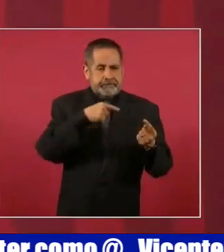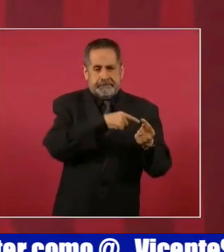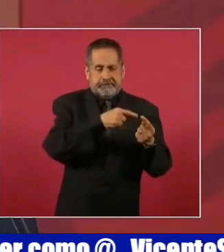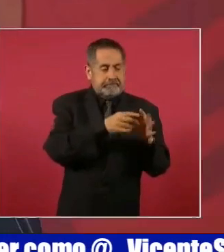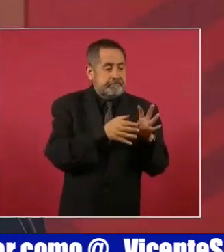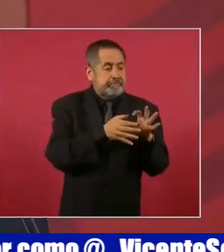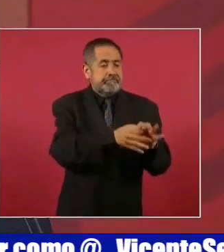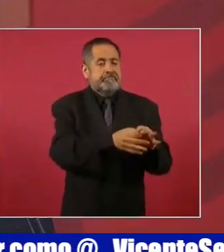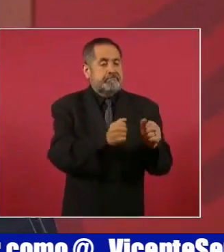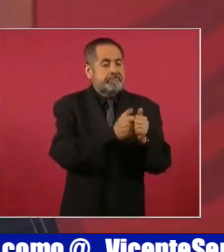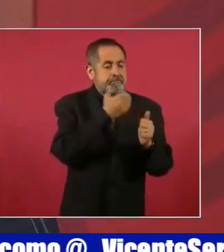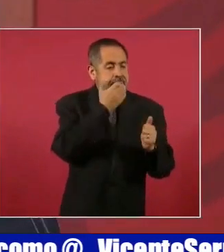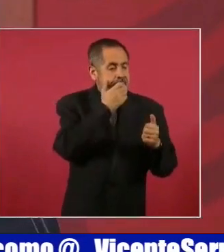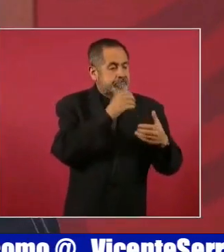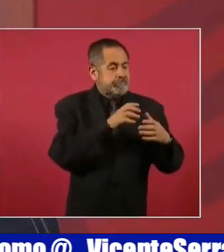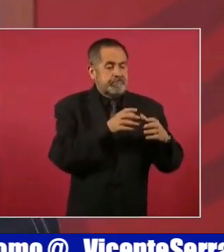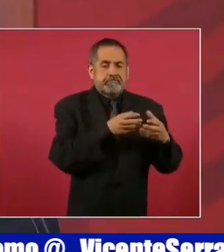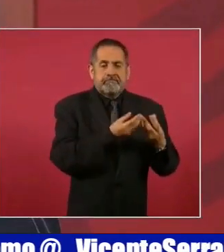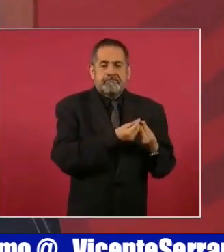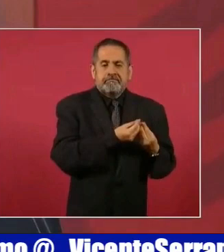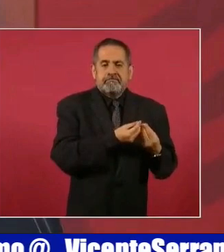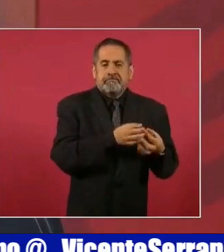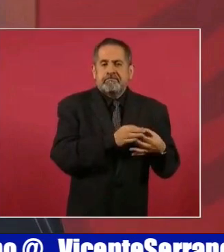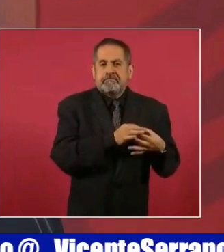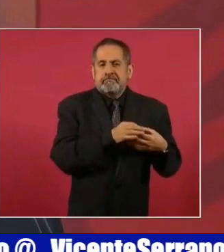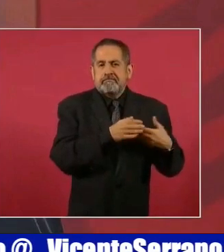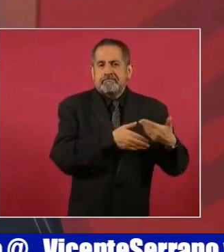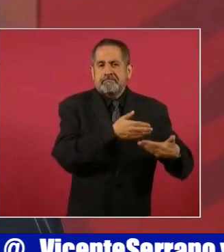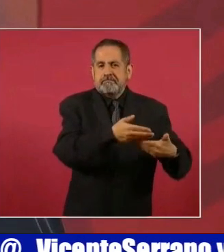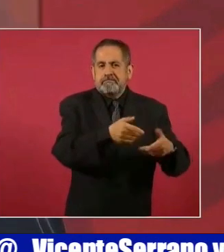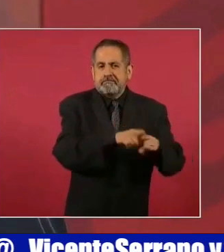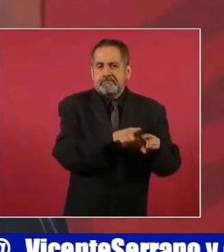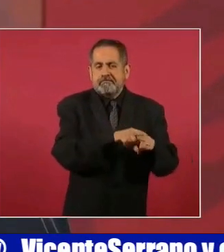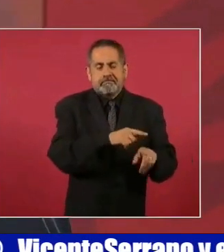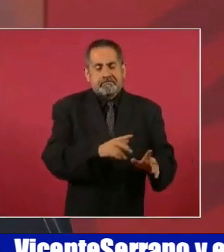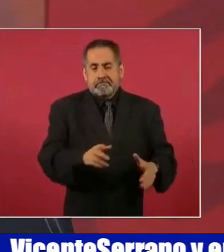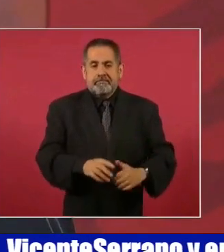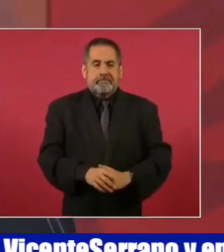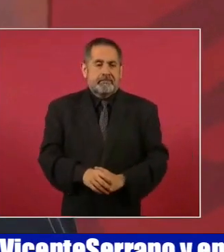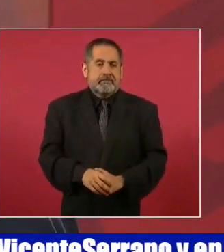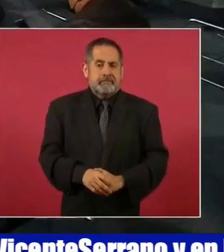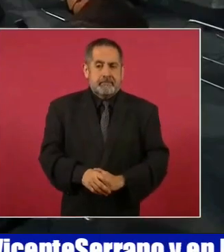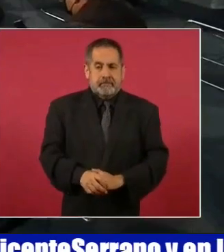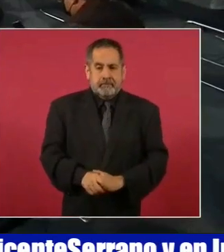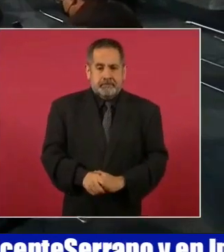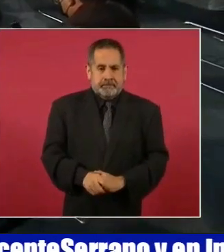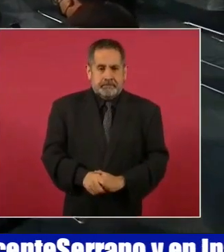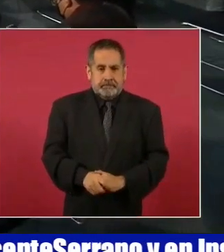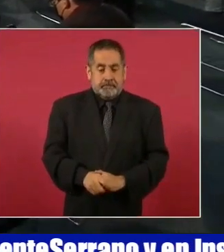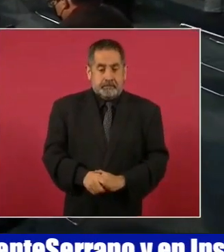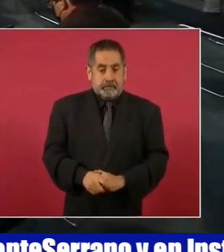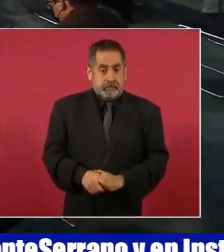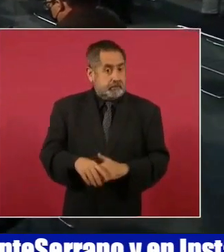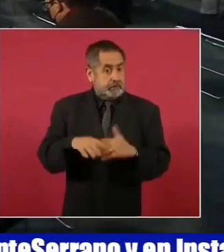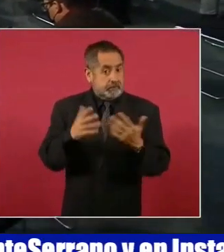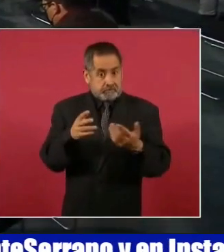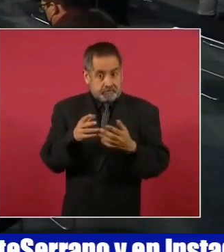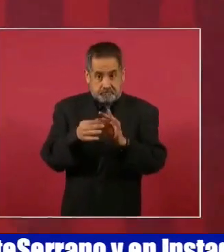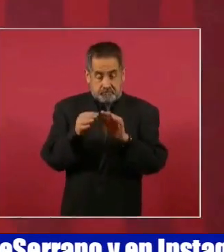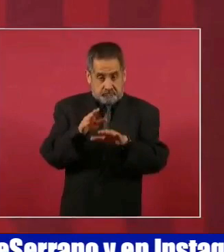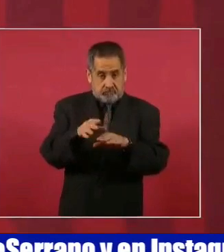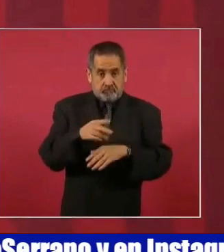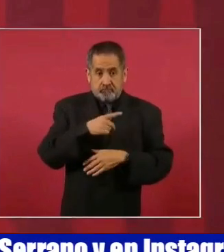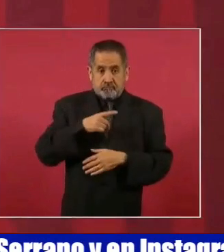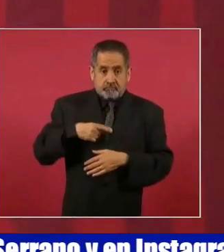como decía Facundo Cabral, pobrecitos, ternuritas, pobrecito mi patrón, piensa que el pobre soy yo, porque los potentados, dijo